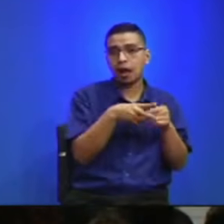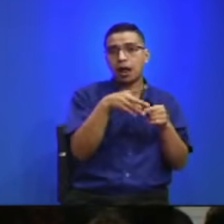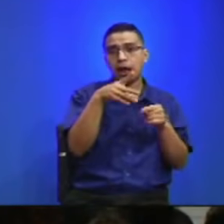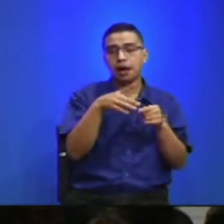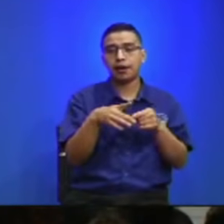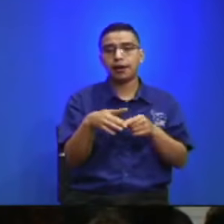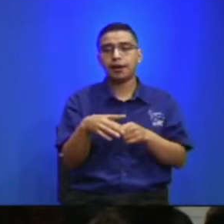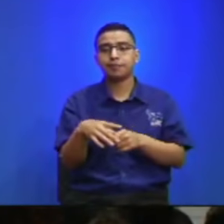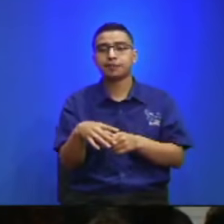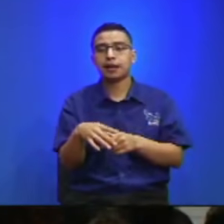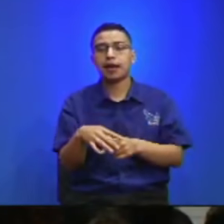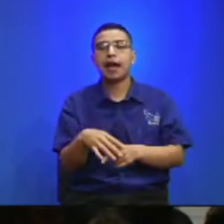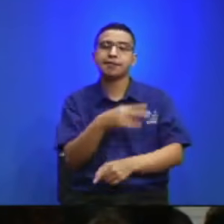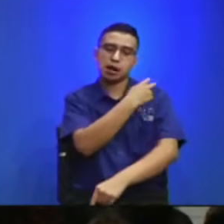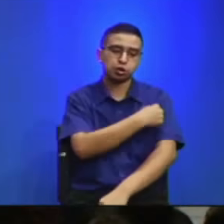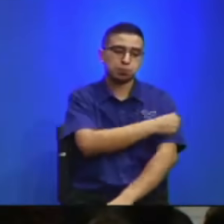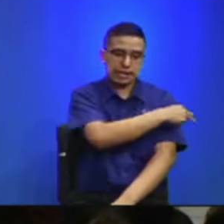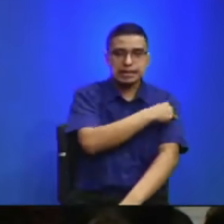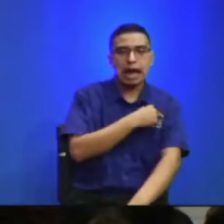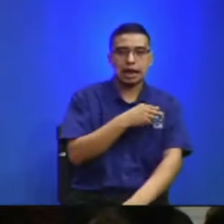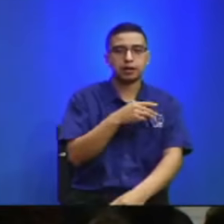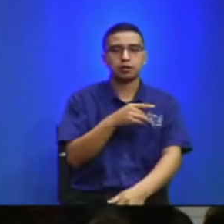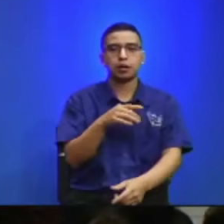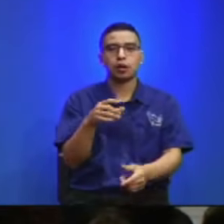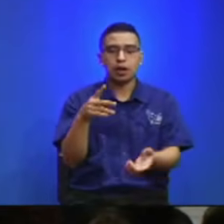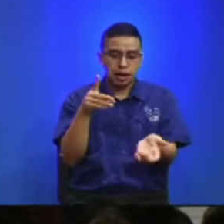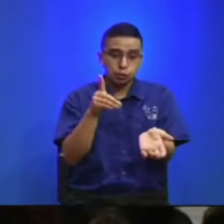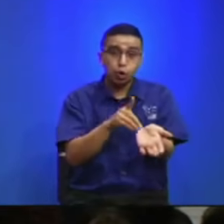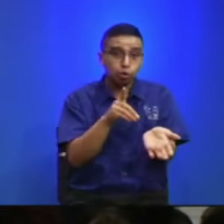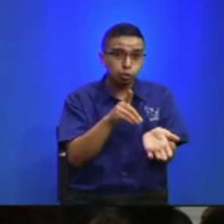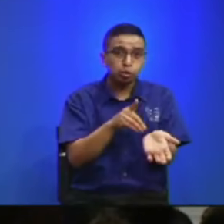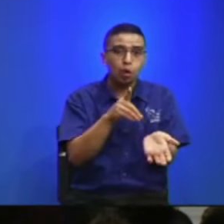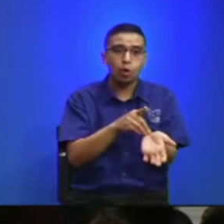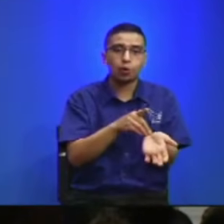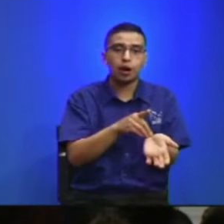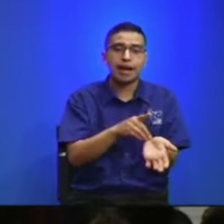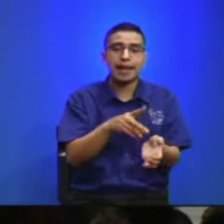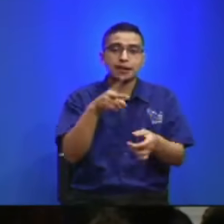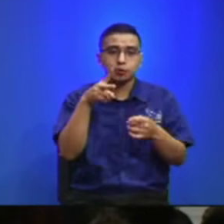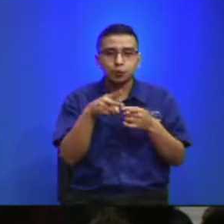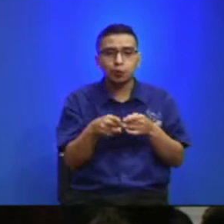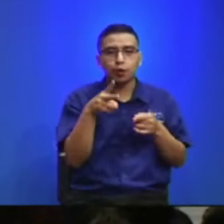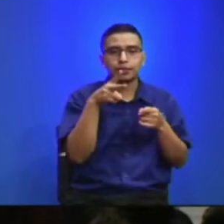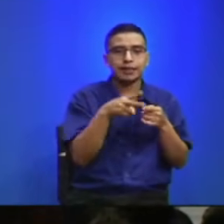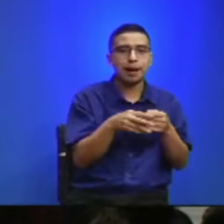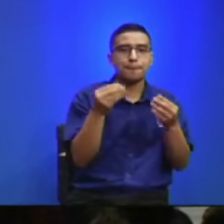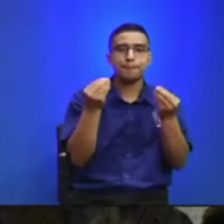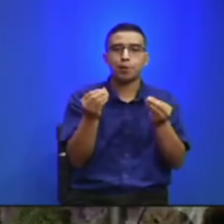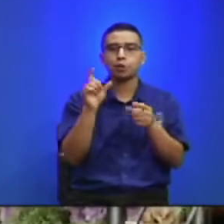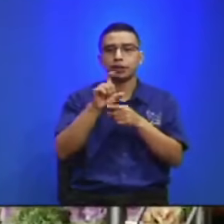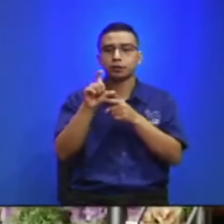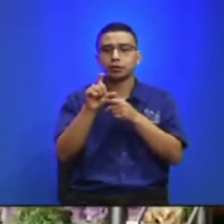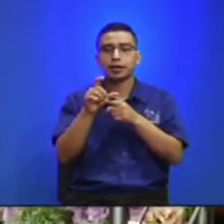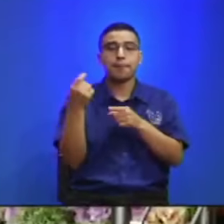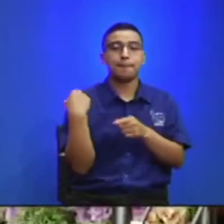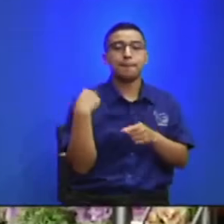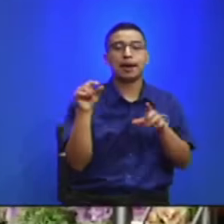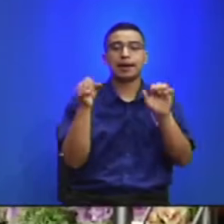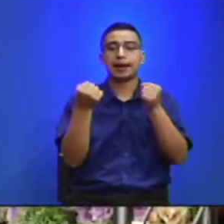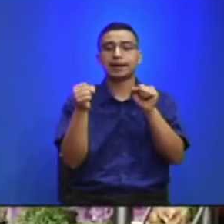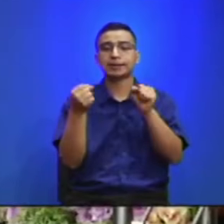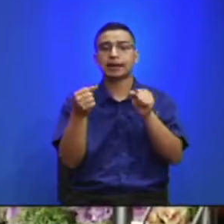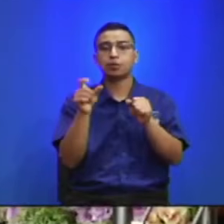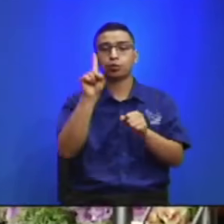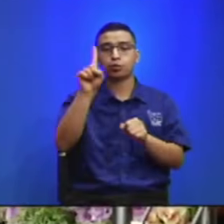cortando y va cortando y acortando pero hay cosas que se pueden llegar a enraizar tanto en la vida de esa persona que